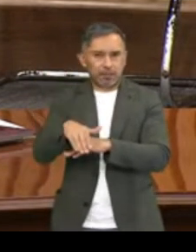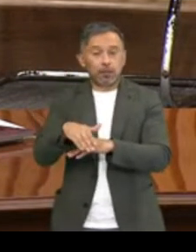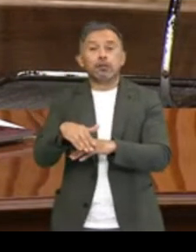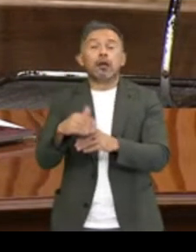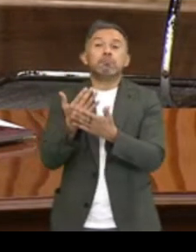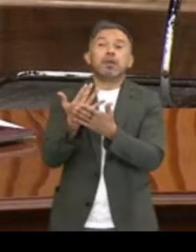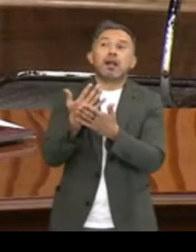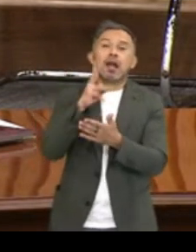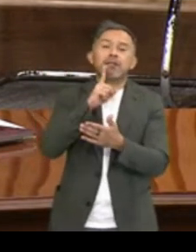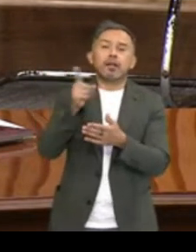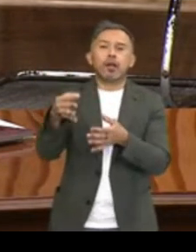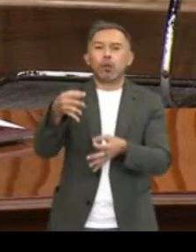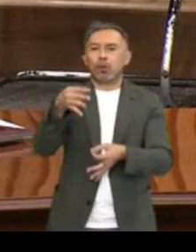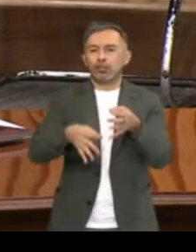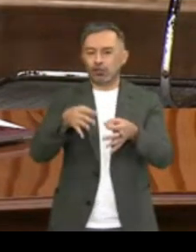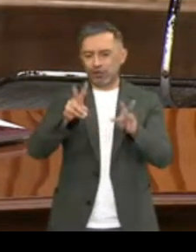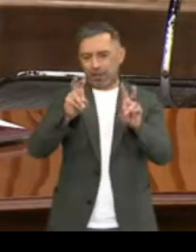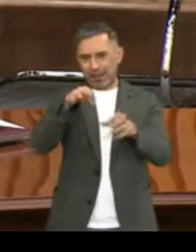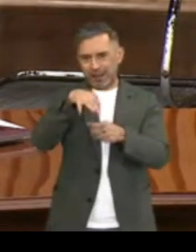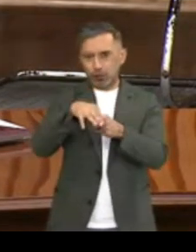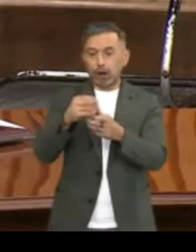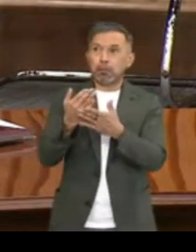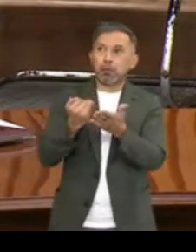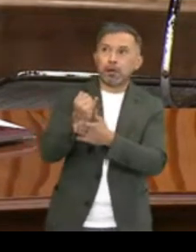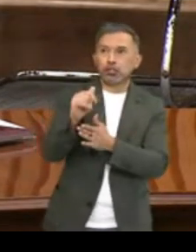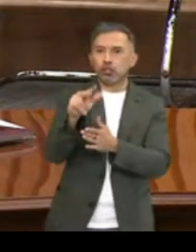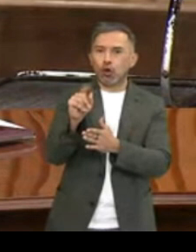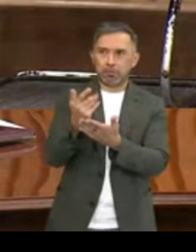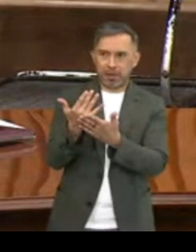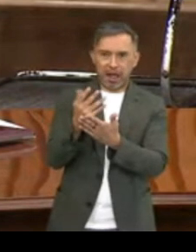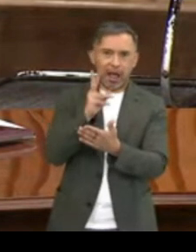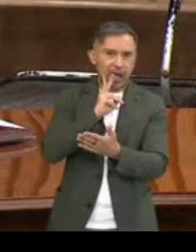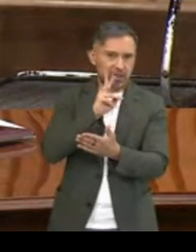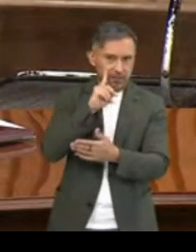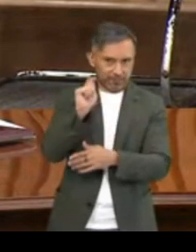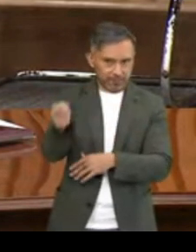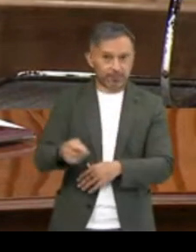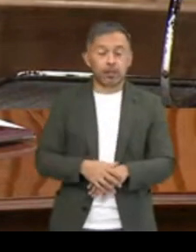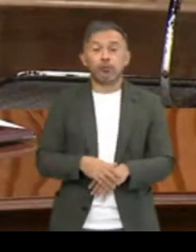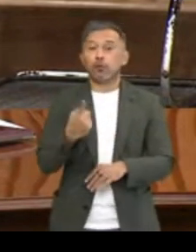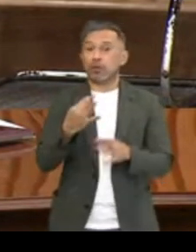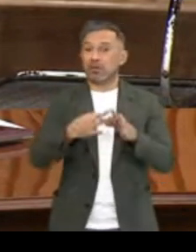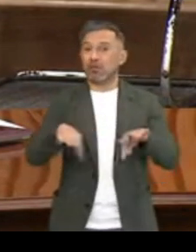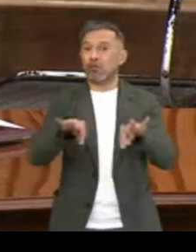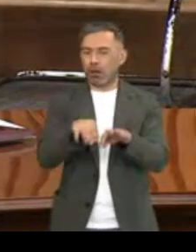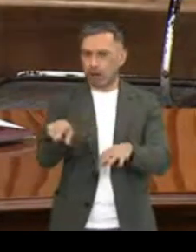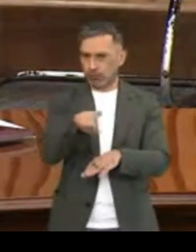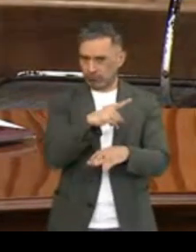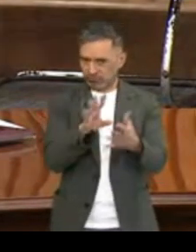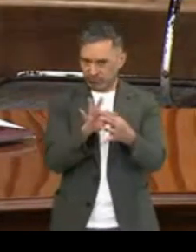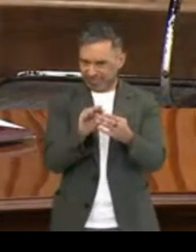en relación a este juicio electoral. No obstante, sí, para nosotros es muy importante dejarlo claro en esta